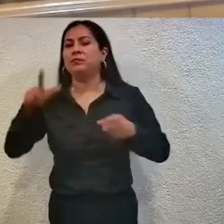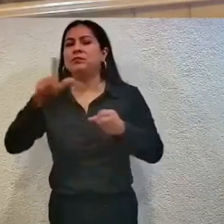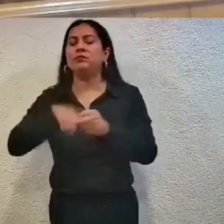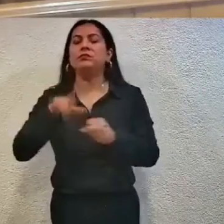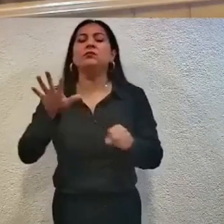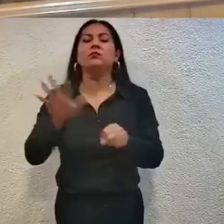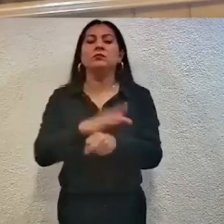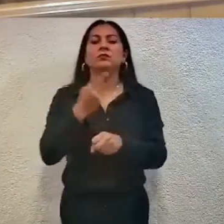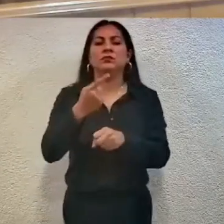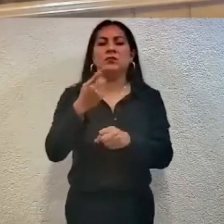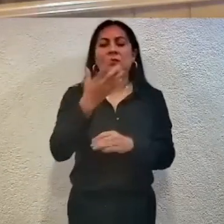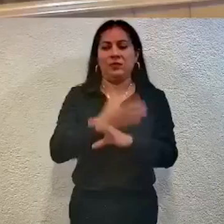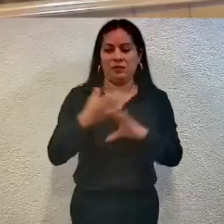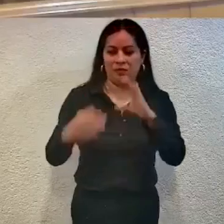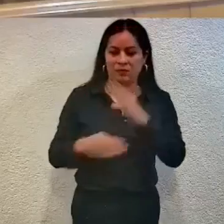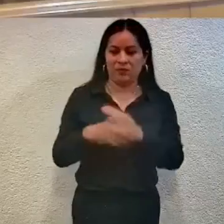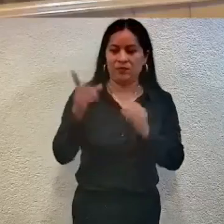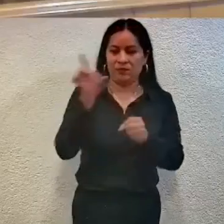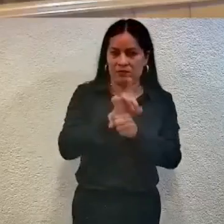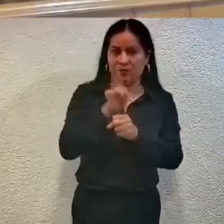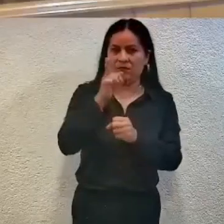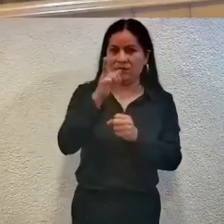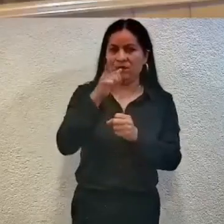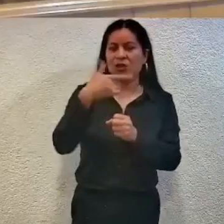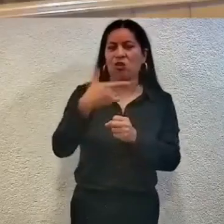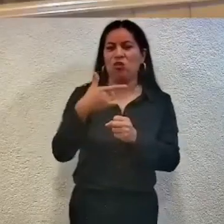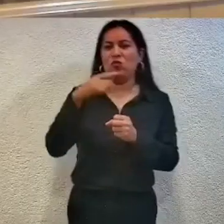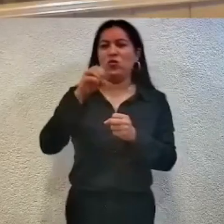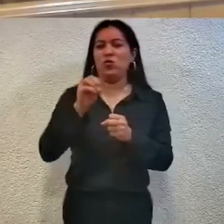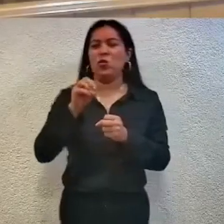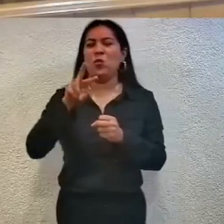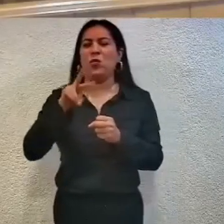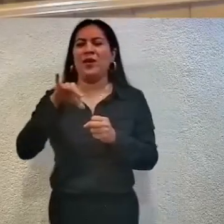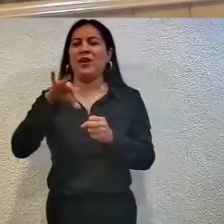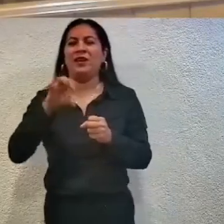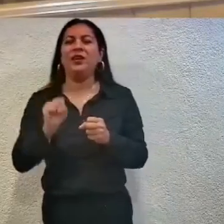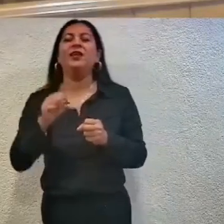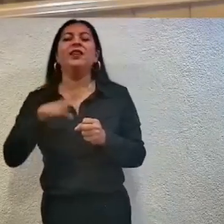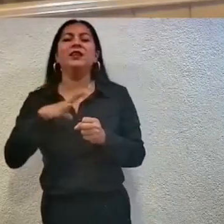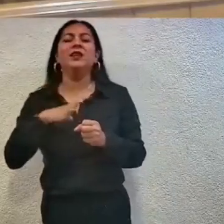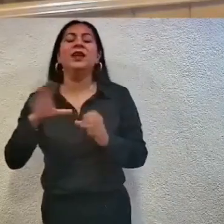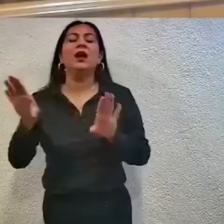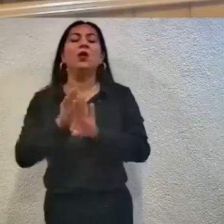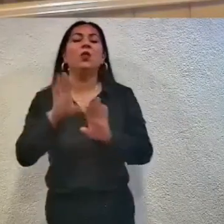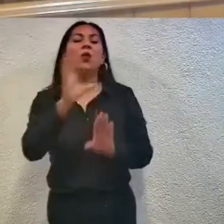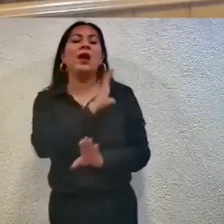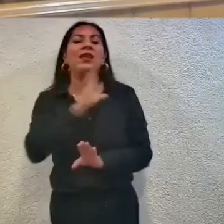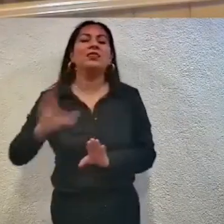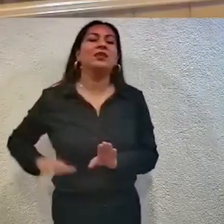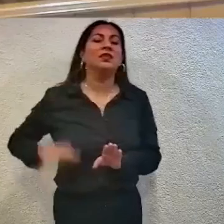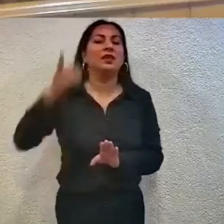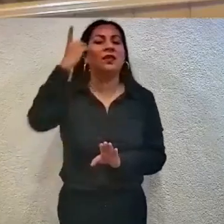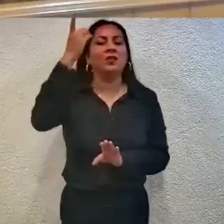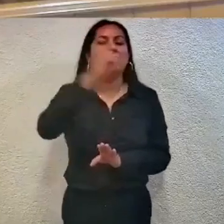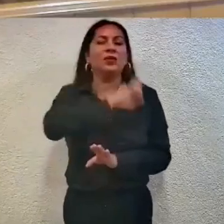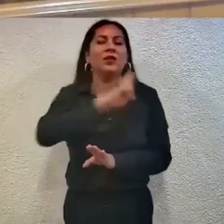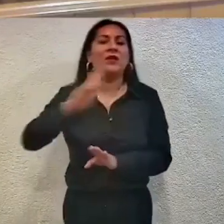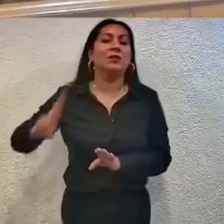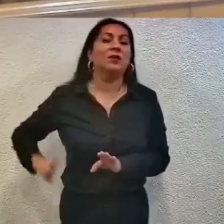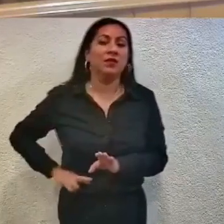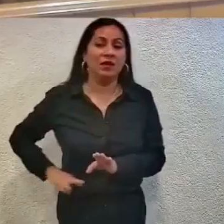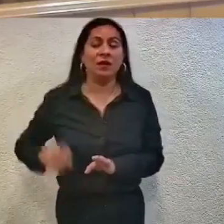El elemento personal, puesto que en la época de los hechos, el ciudadano Giovanni Velázquez Gabriel tenía la calidad de